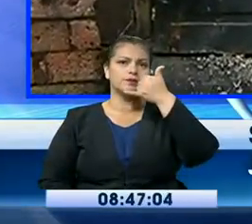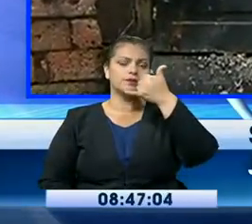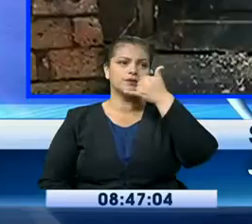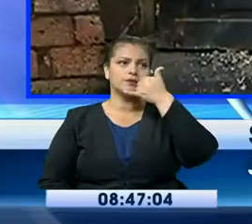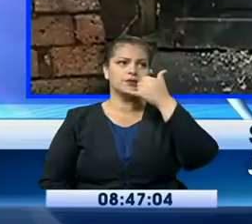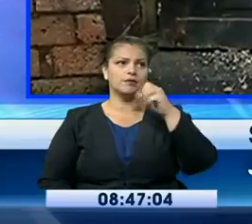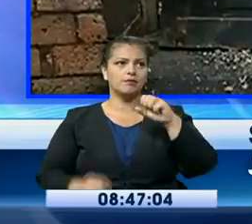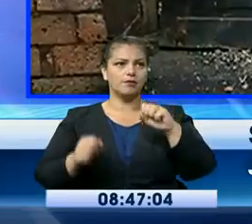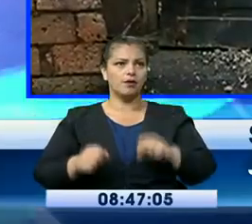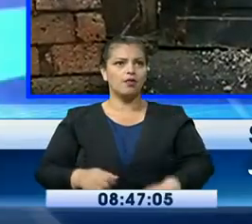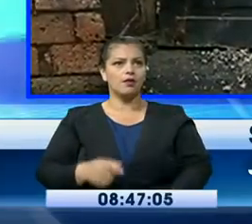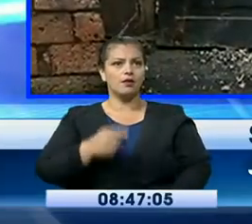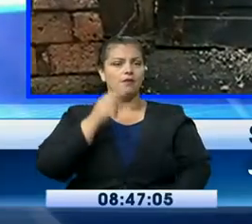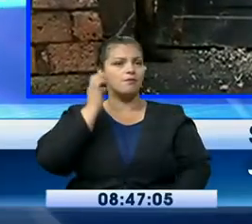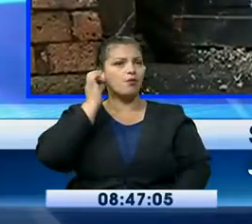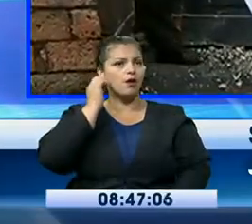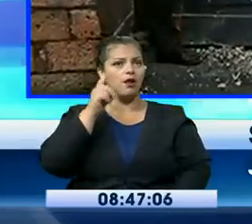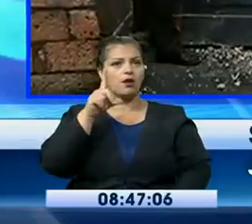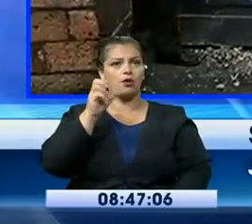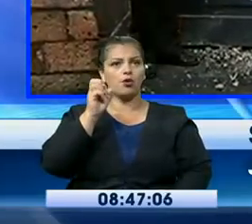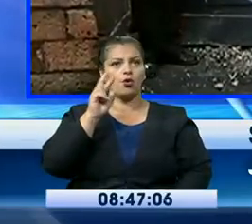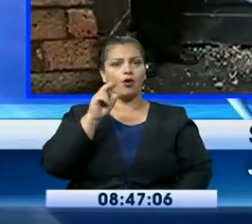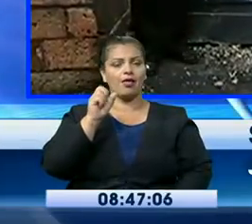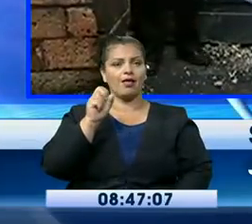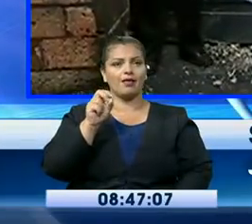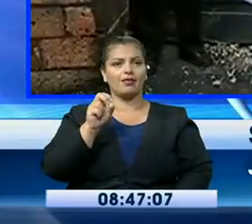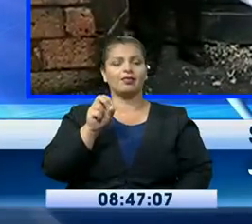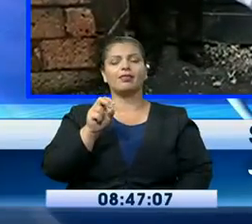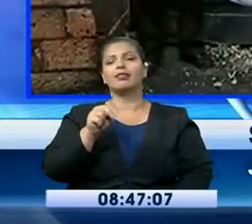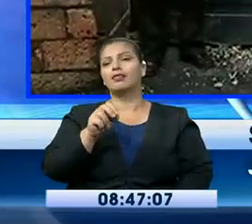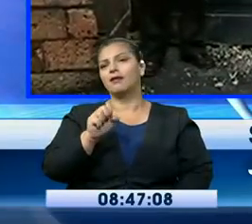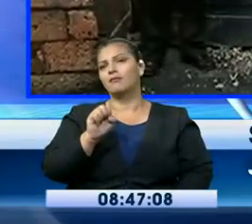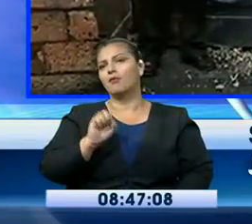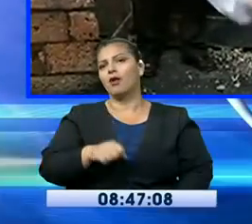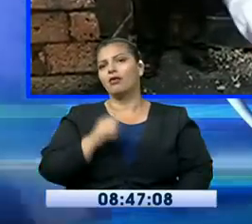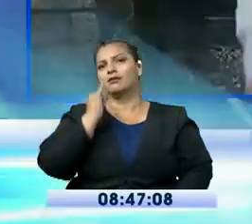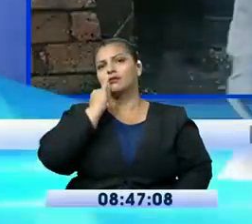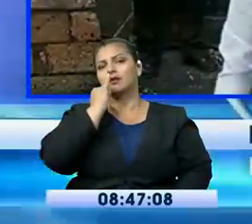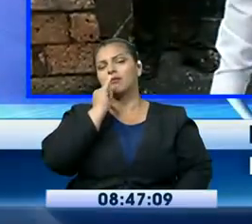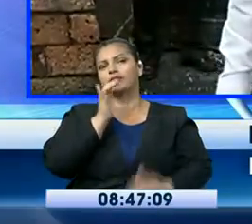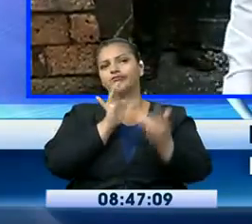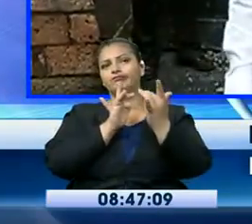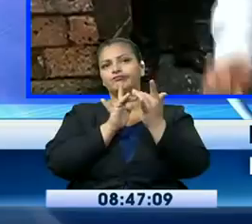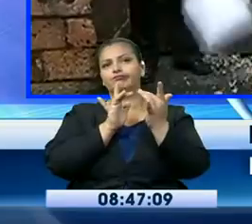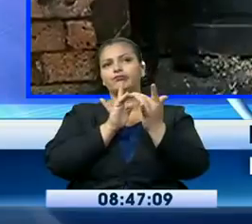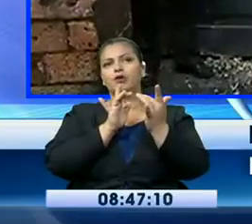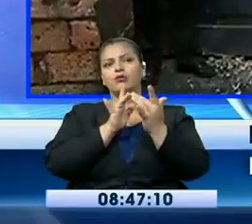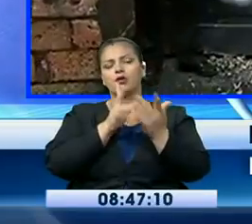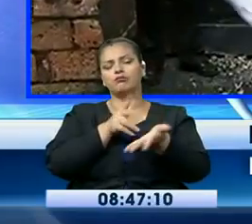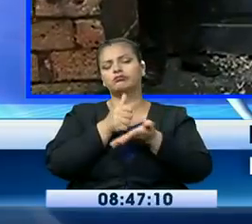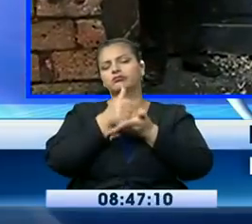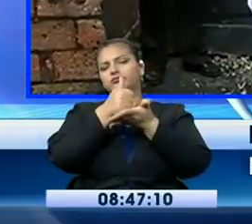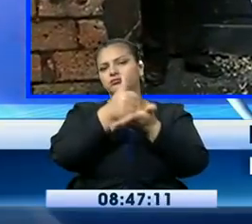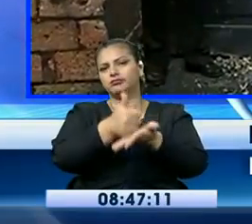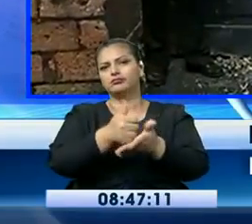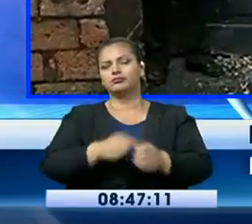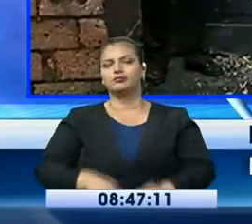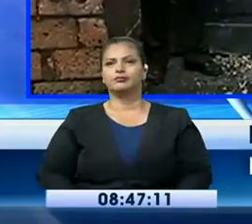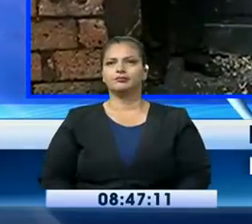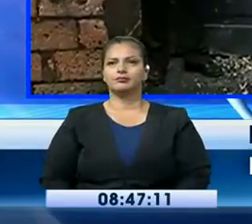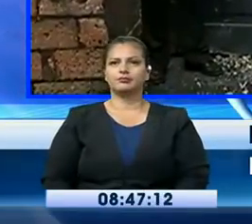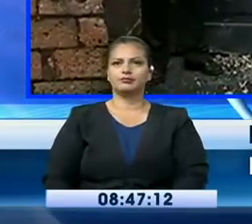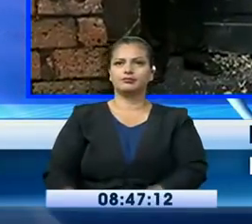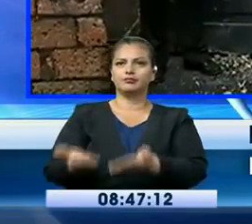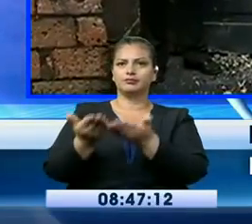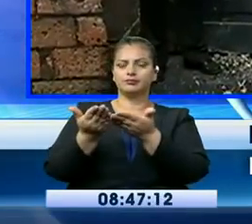orellana con quien ustedes pueden contactarse para hacer llegar su ayuda ahora retornamos a estudio hugo continúan ustedes con el